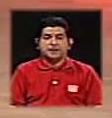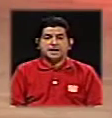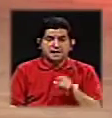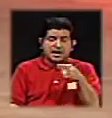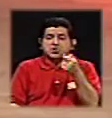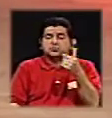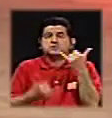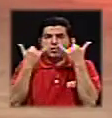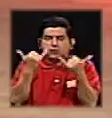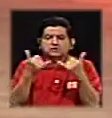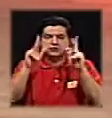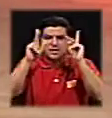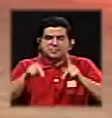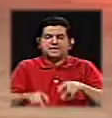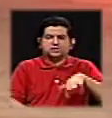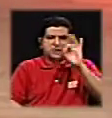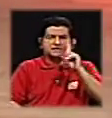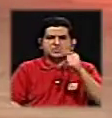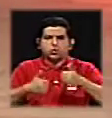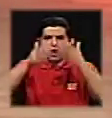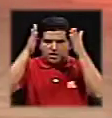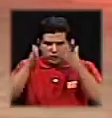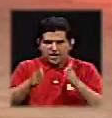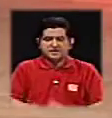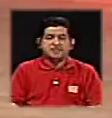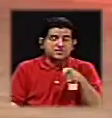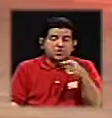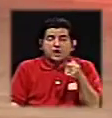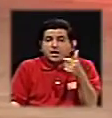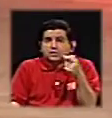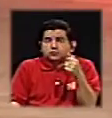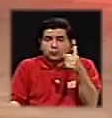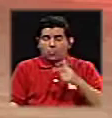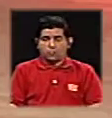considerando los que ya eligieron un candidato, entre esos pocos,